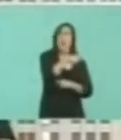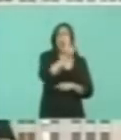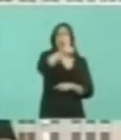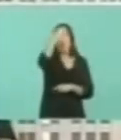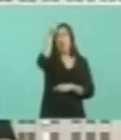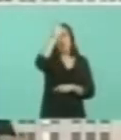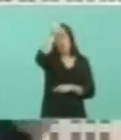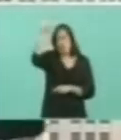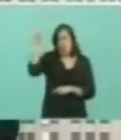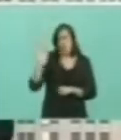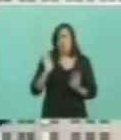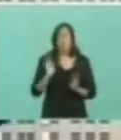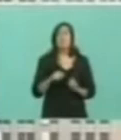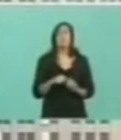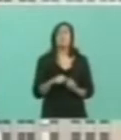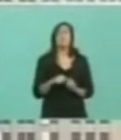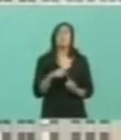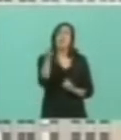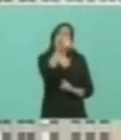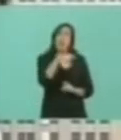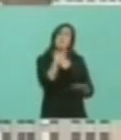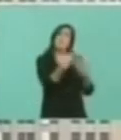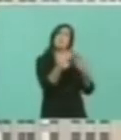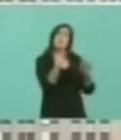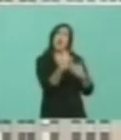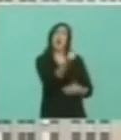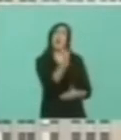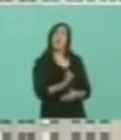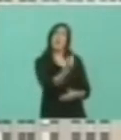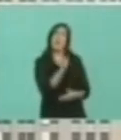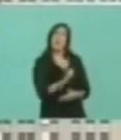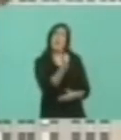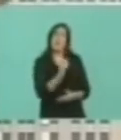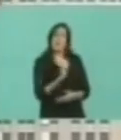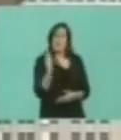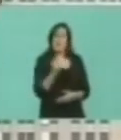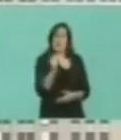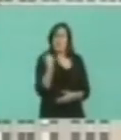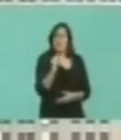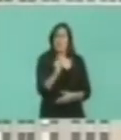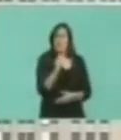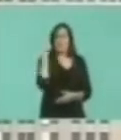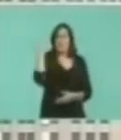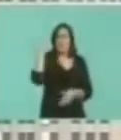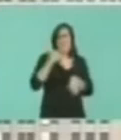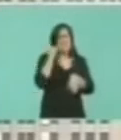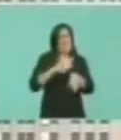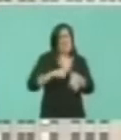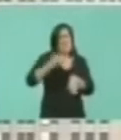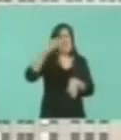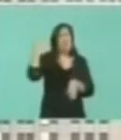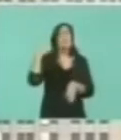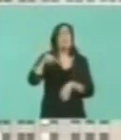lugares, me contaban que ya hace un tiempo empresas líderes del mundo en materia de servicios